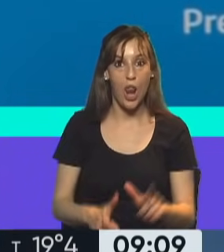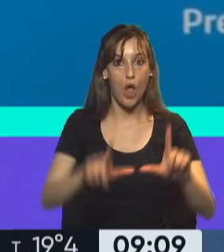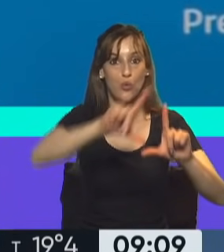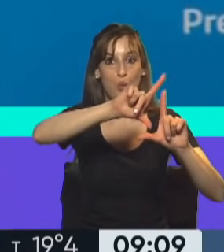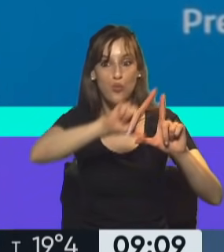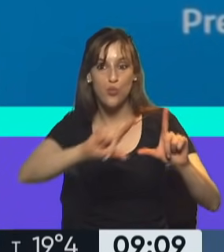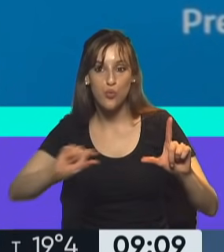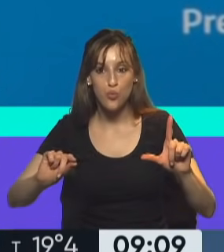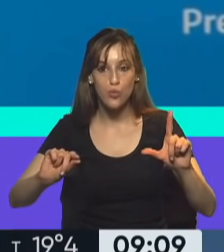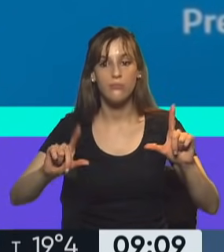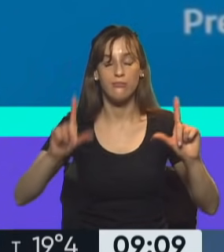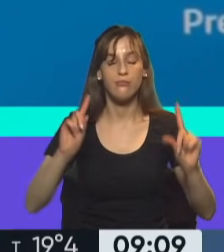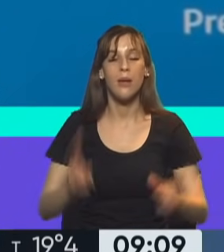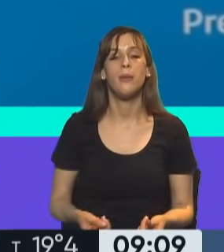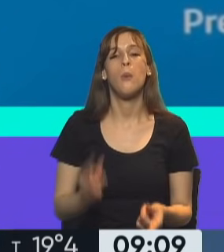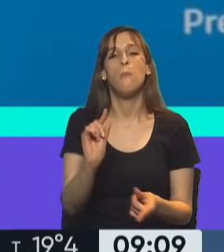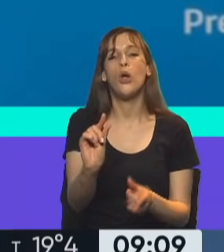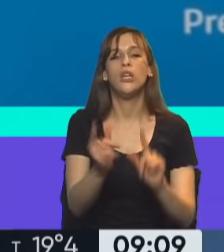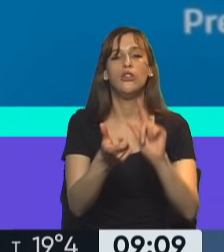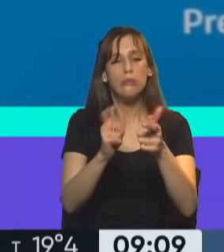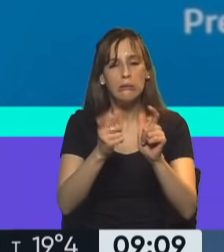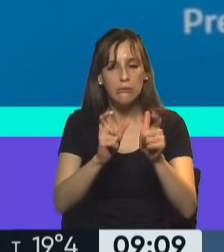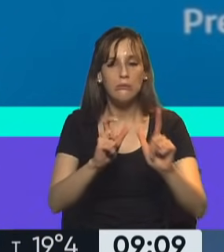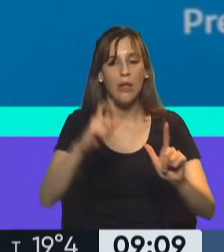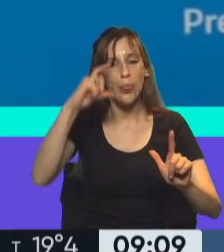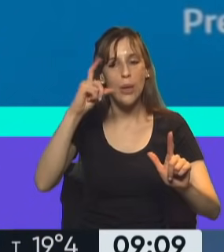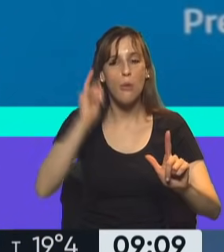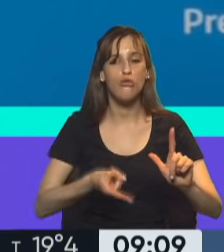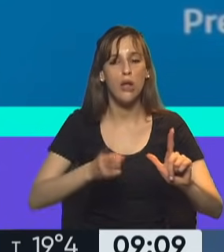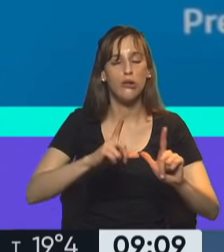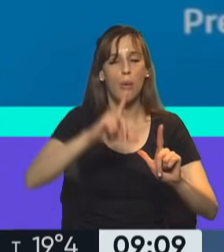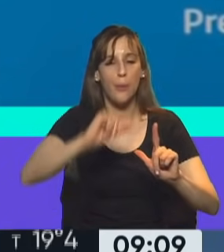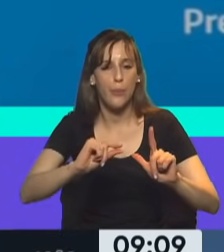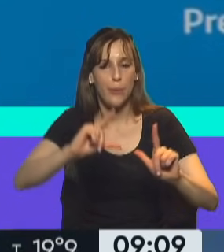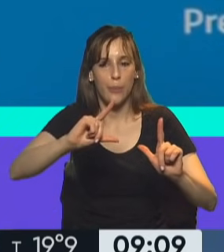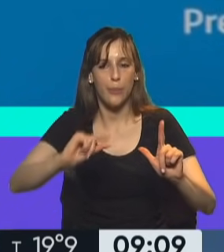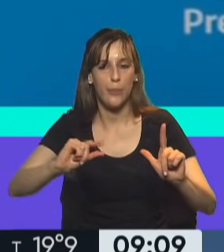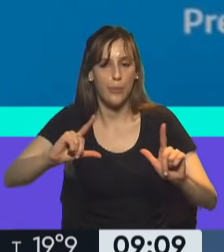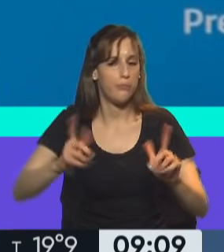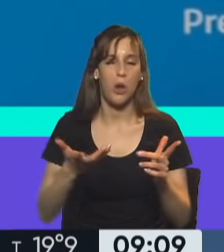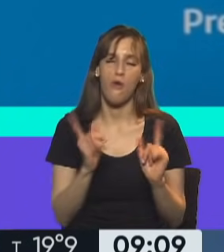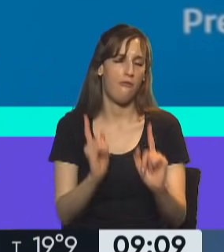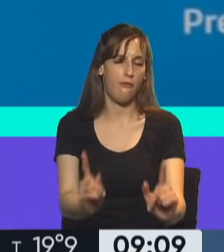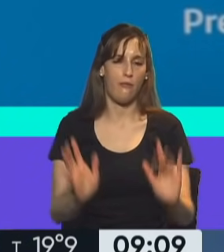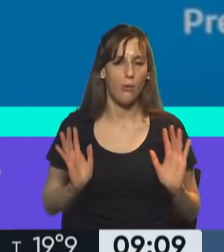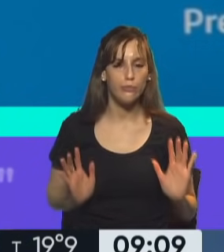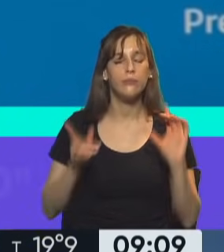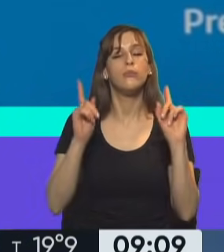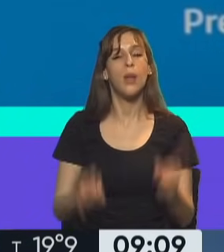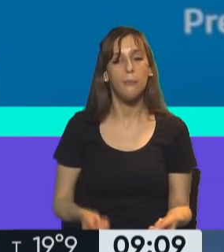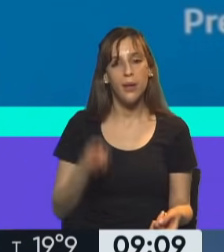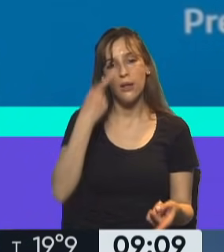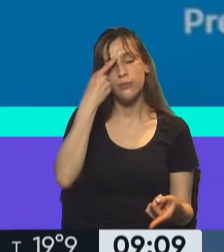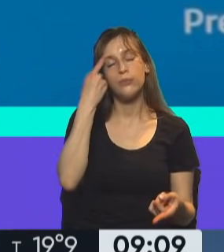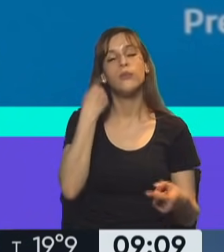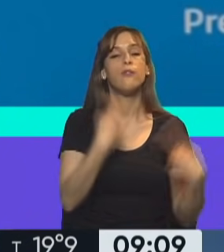ese descenso, con alguna mínima variación de 10%, está sostenido. Lo que también venimos viendo, compartiendo con las jurisdicciones y